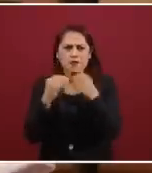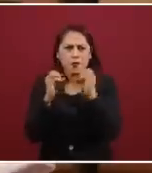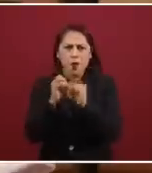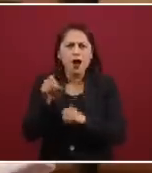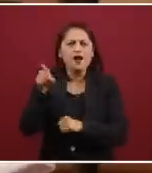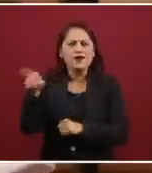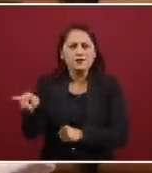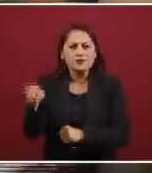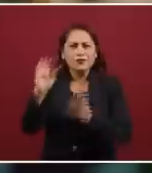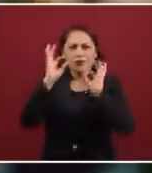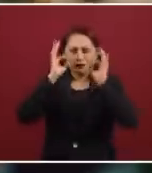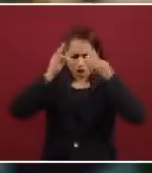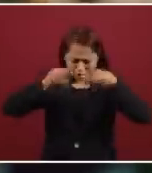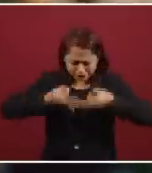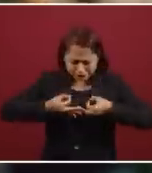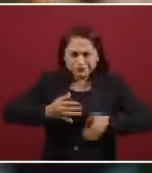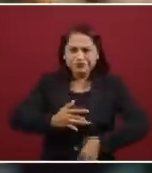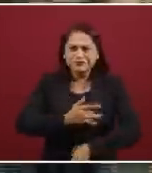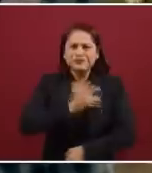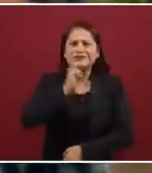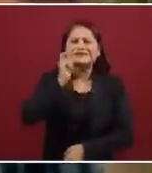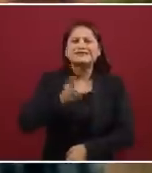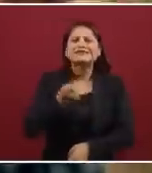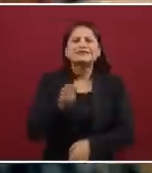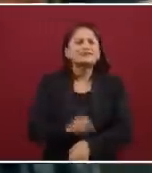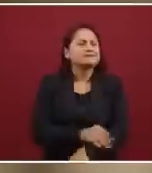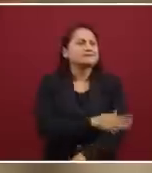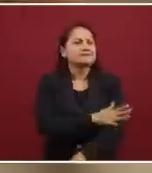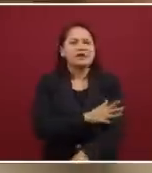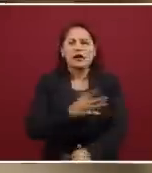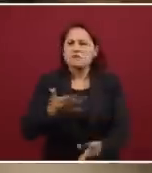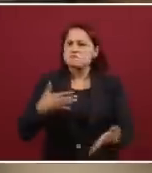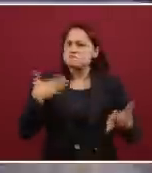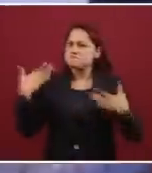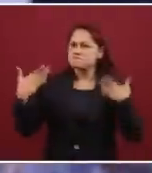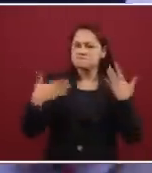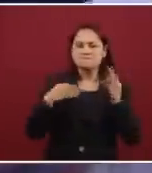escúchate, siente quién eres y disfrútalo.